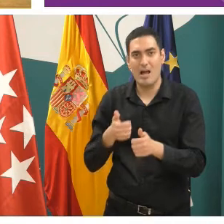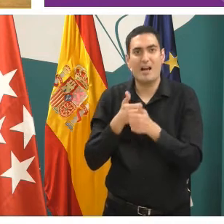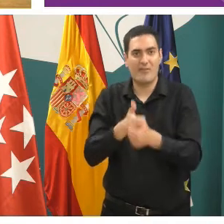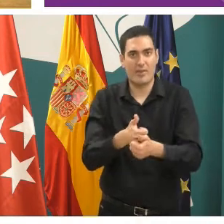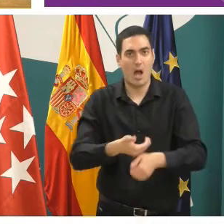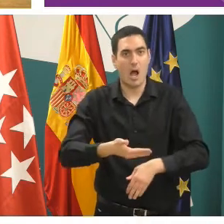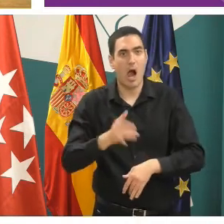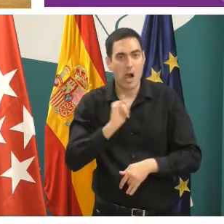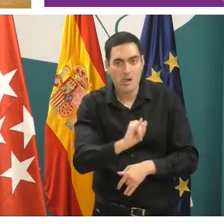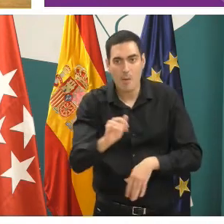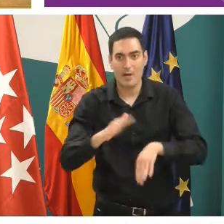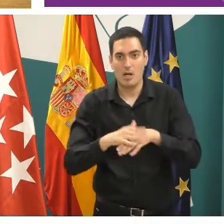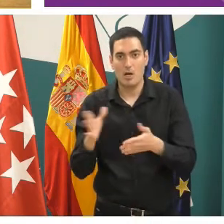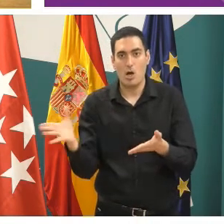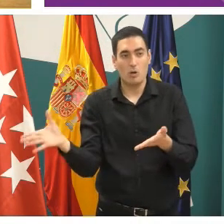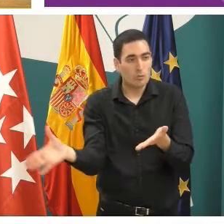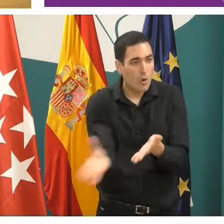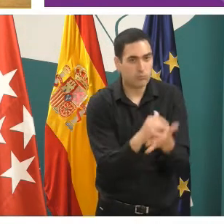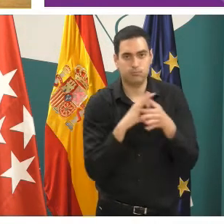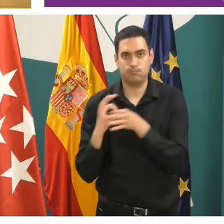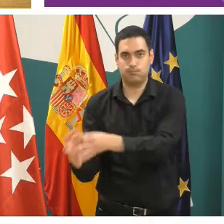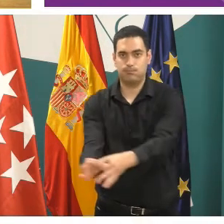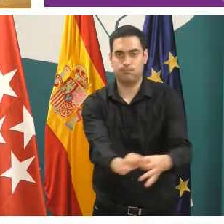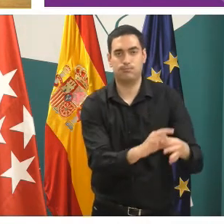para unirnos todos en esto.